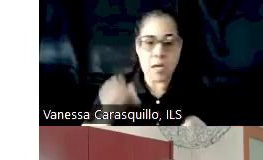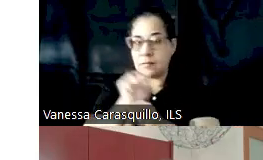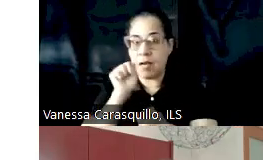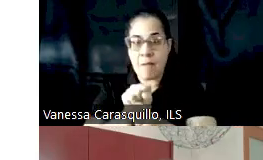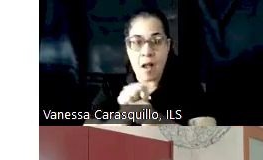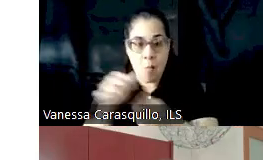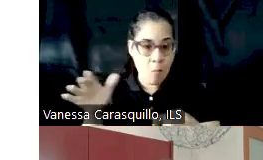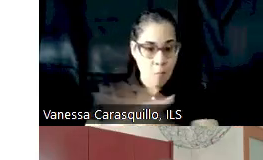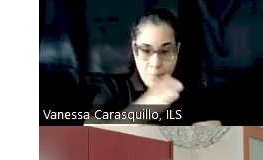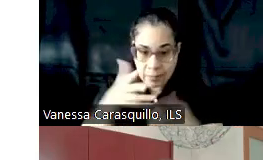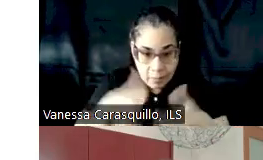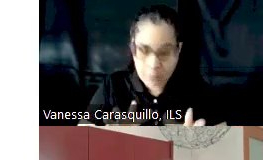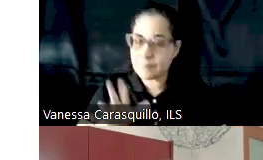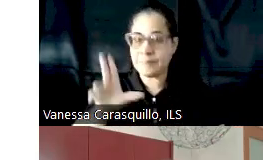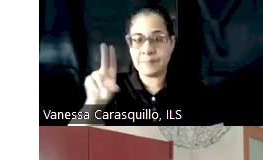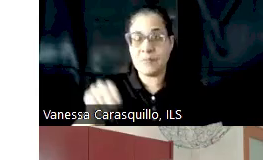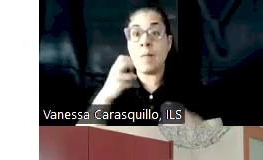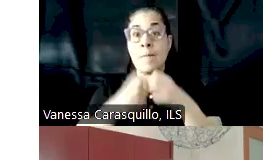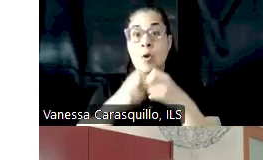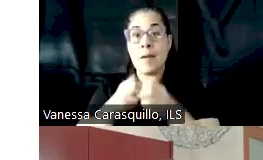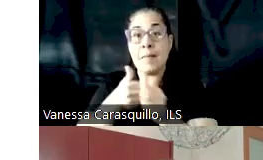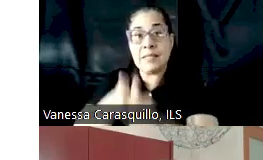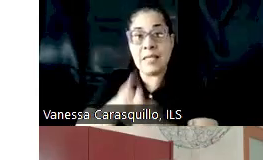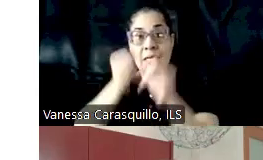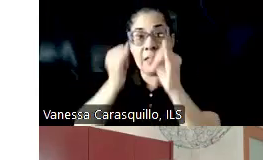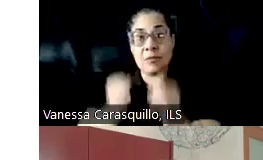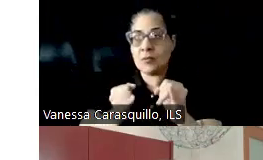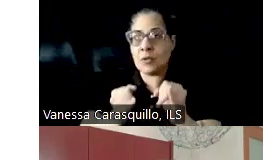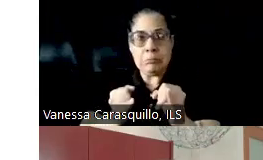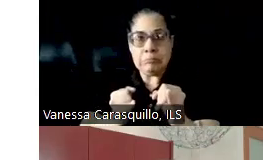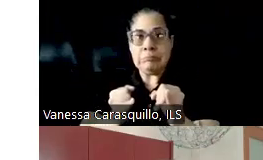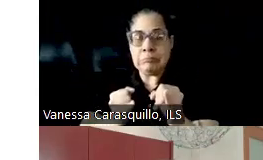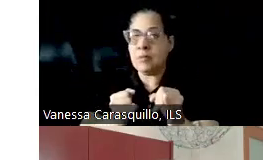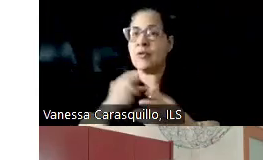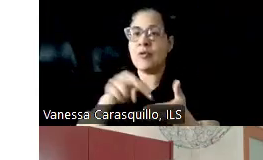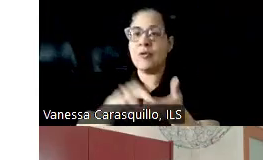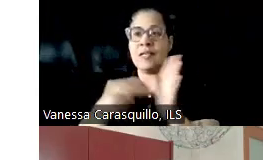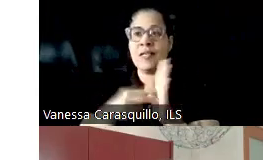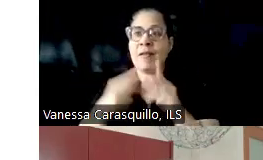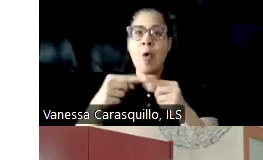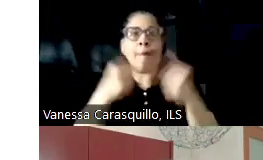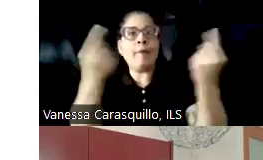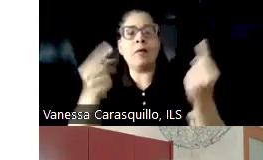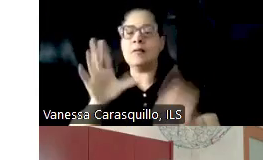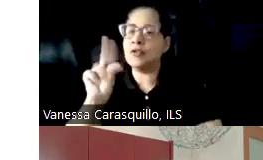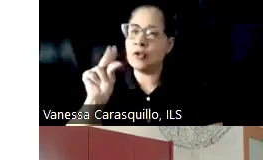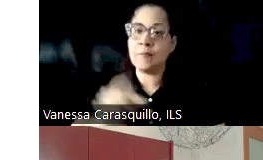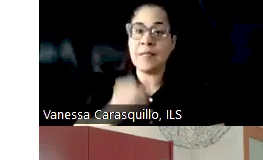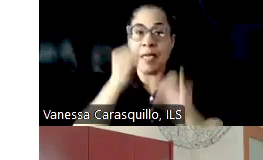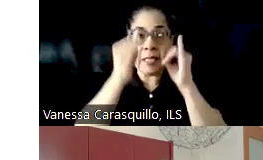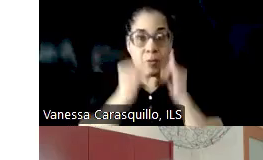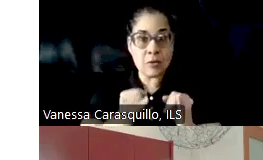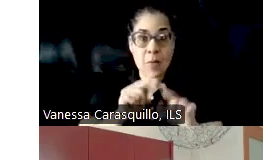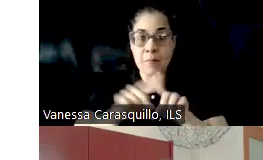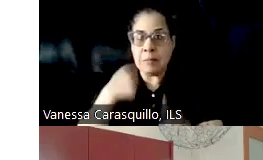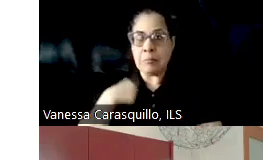trabajos y problemas en seguir instrucciones. No es por llevar la contraria, es que se le da una instrucción y simplemente no la registra.